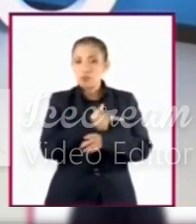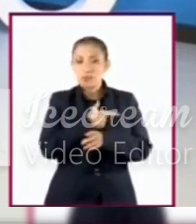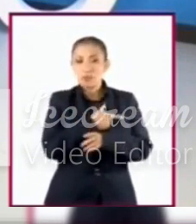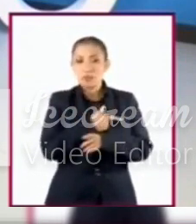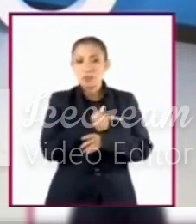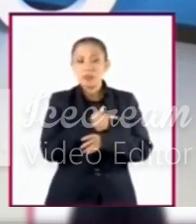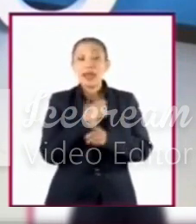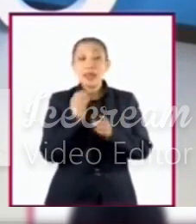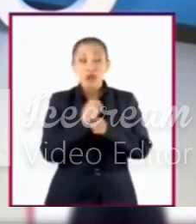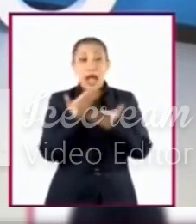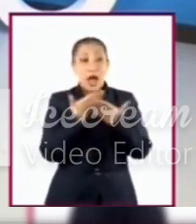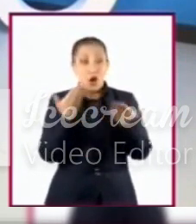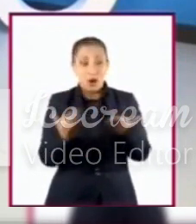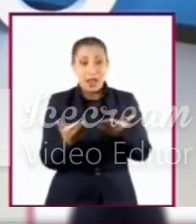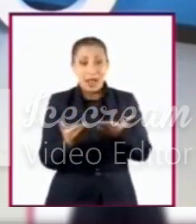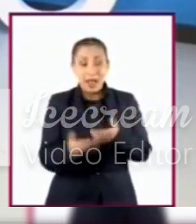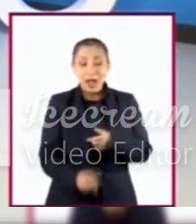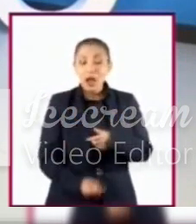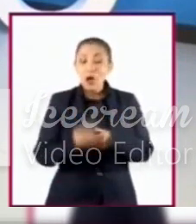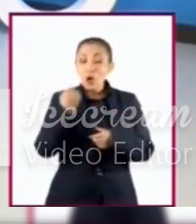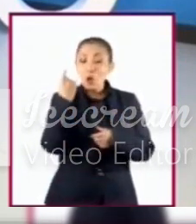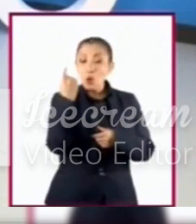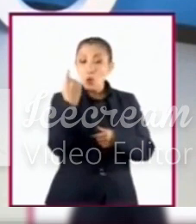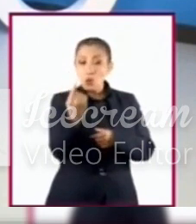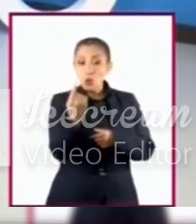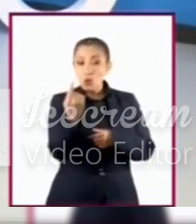gusta. Entonces, avanzaré